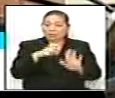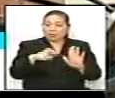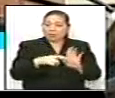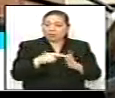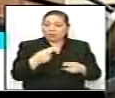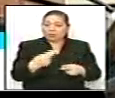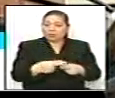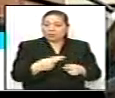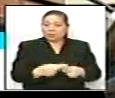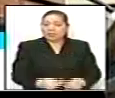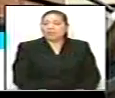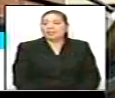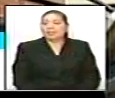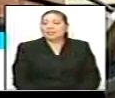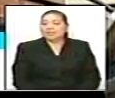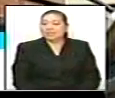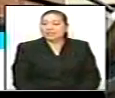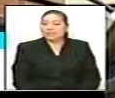llamó